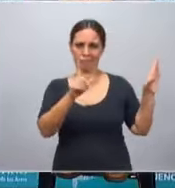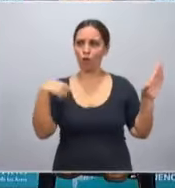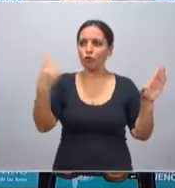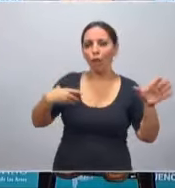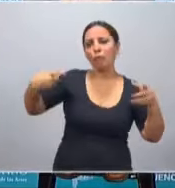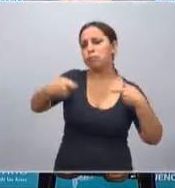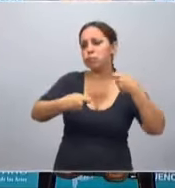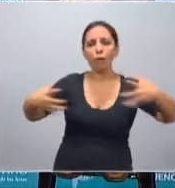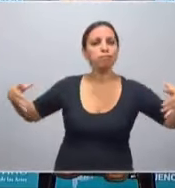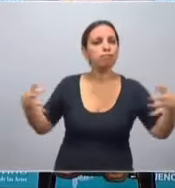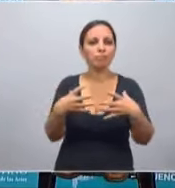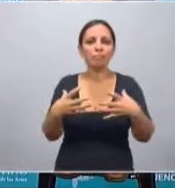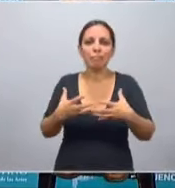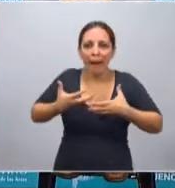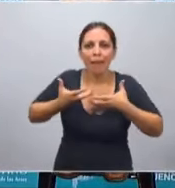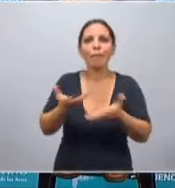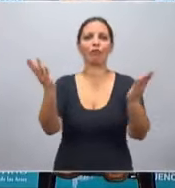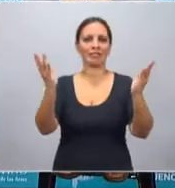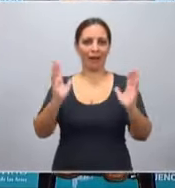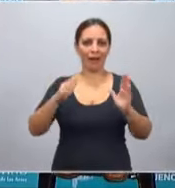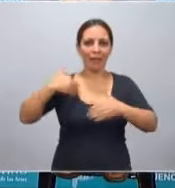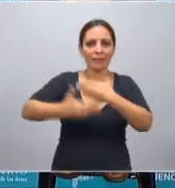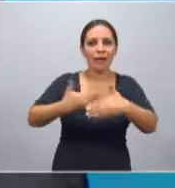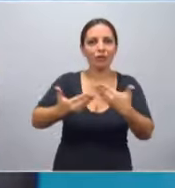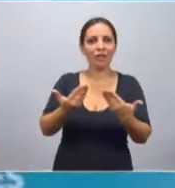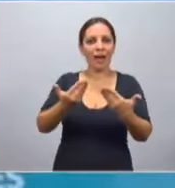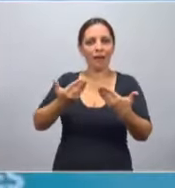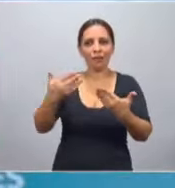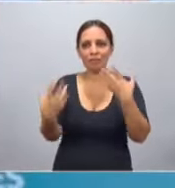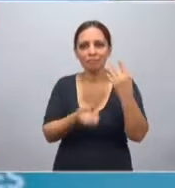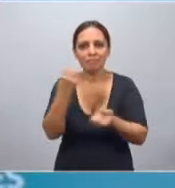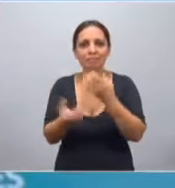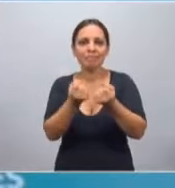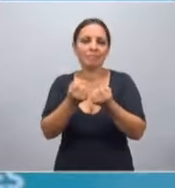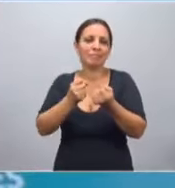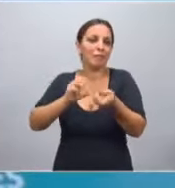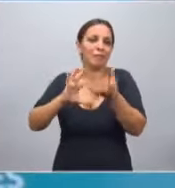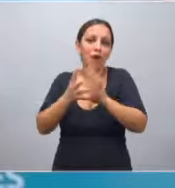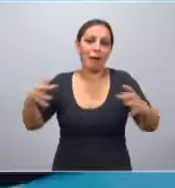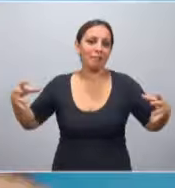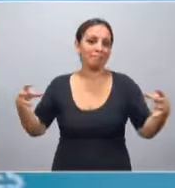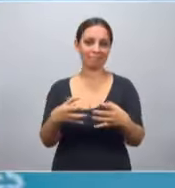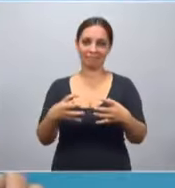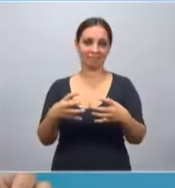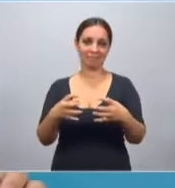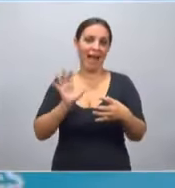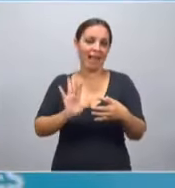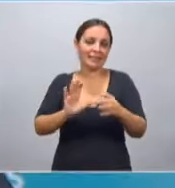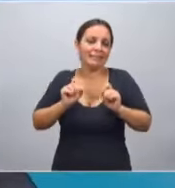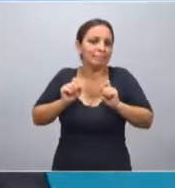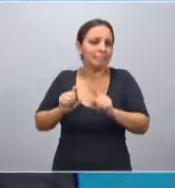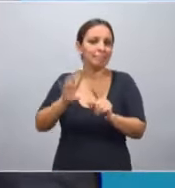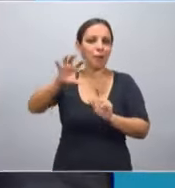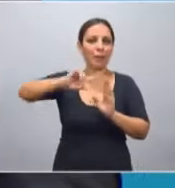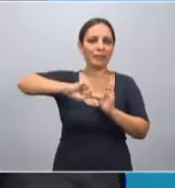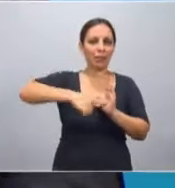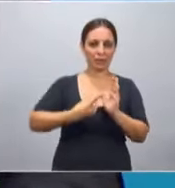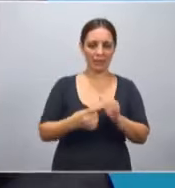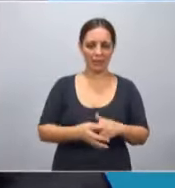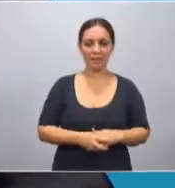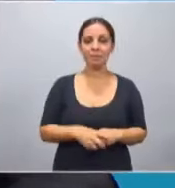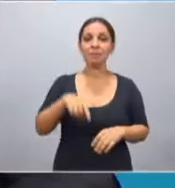expresar y para que podamos desarrollarnos y fructificar de manera colectiva como la provincia que somos